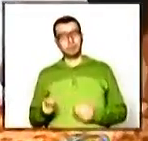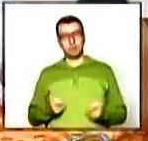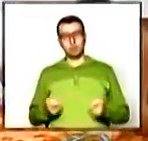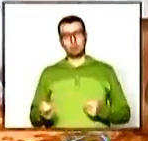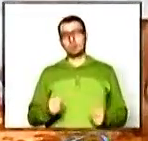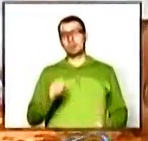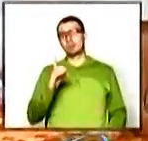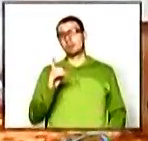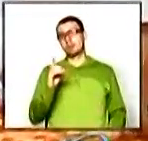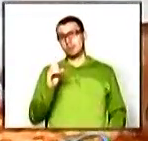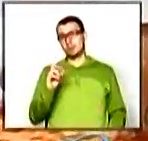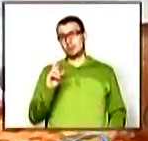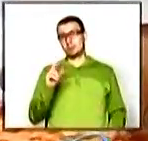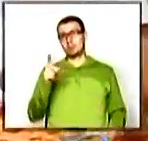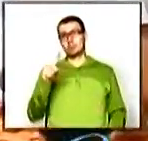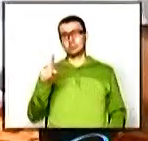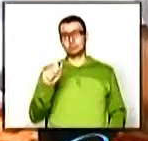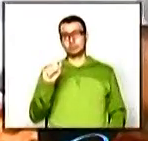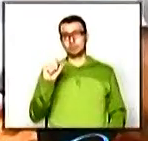hacia acá.